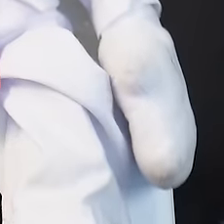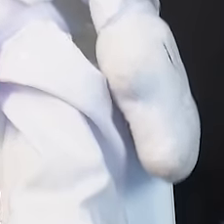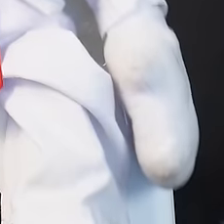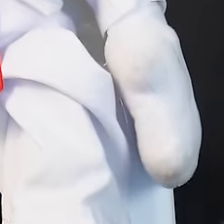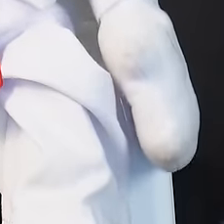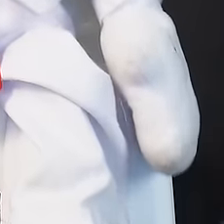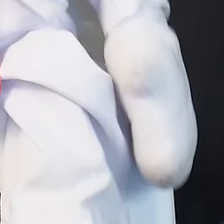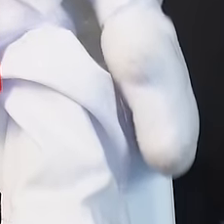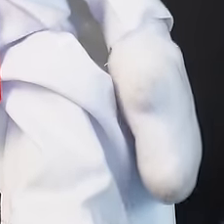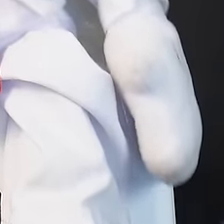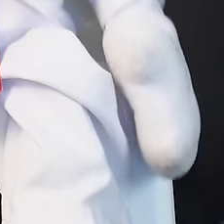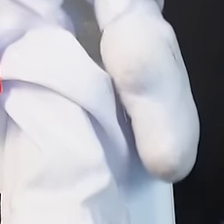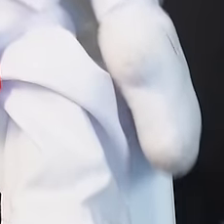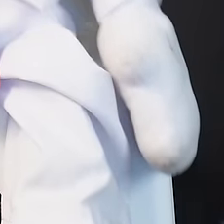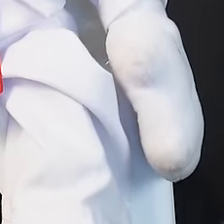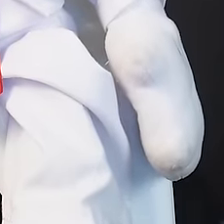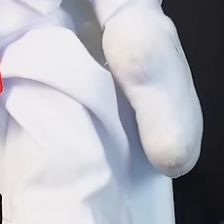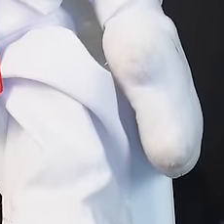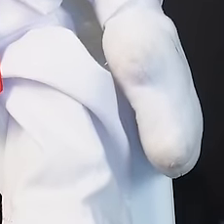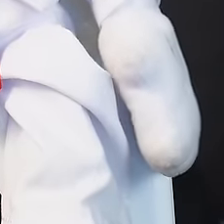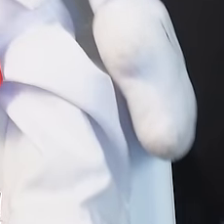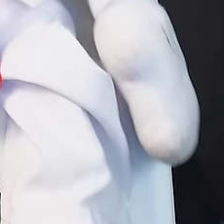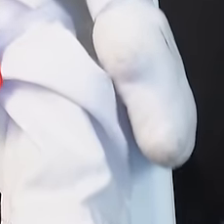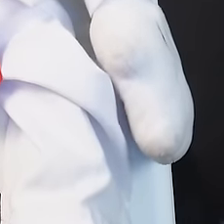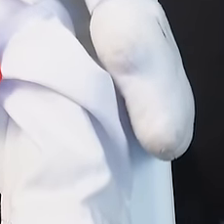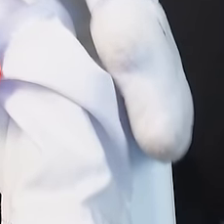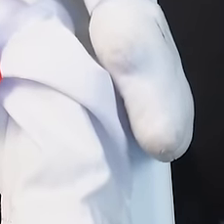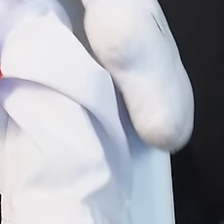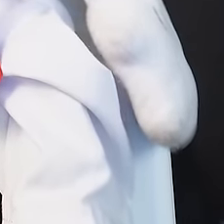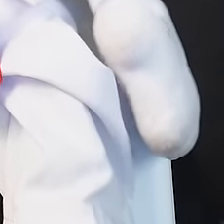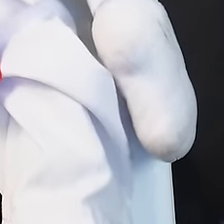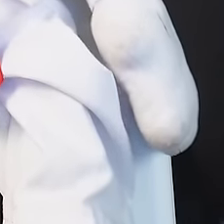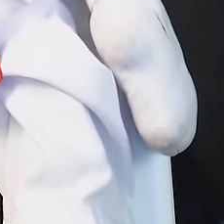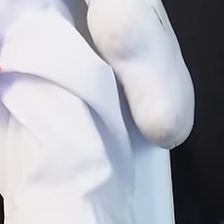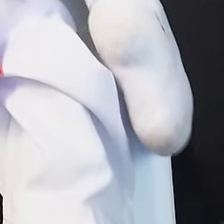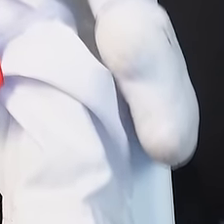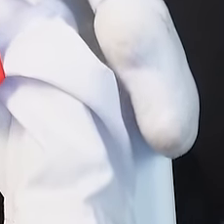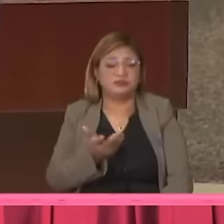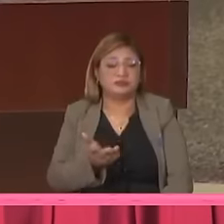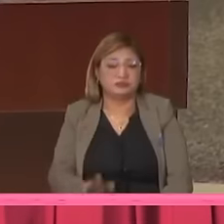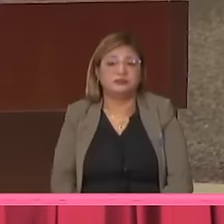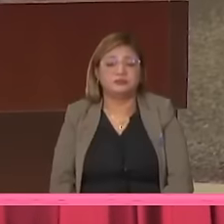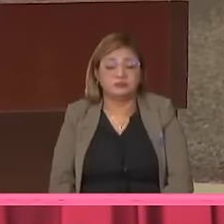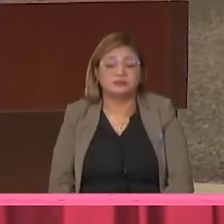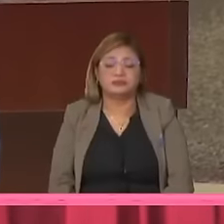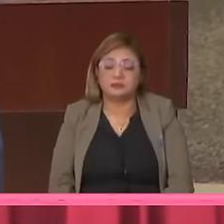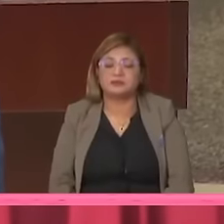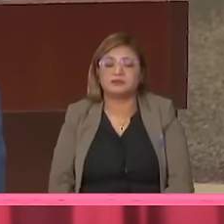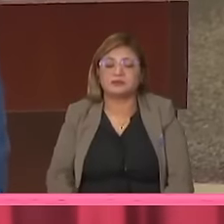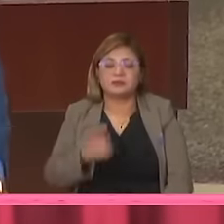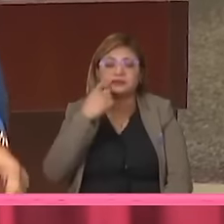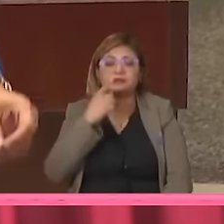que no invitaron a esa honorable chupata. Ya que cierto diputado era obvio que le hacía falta un trago para relajarse. Se